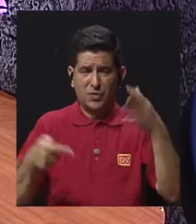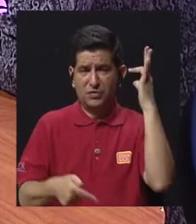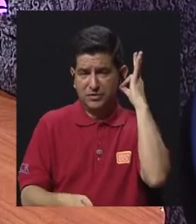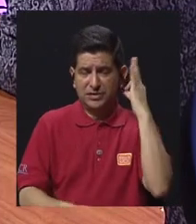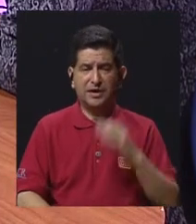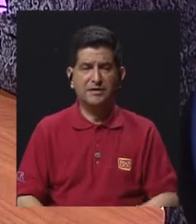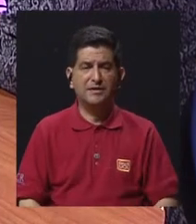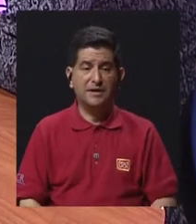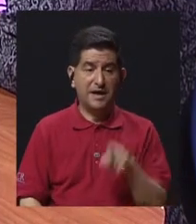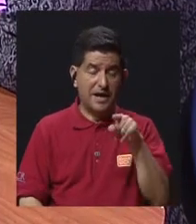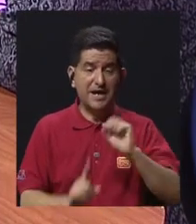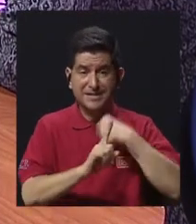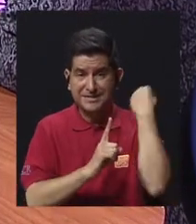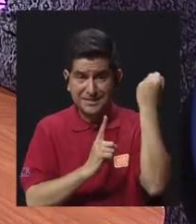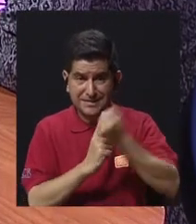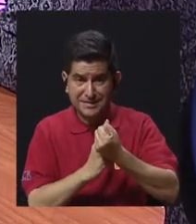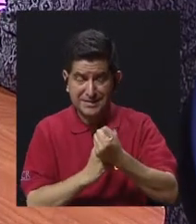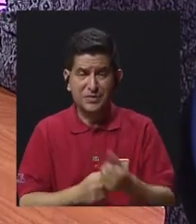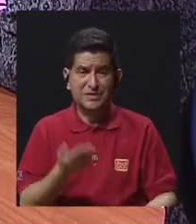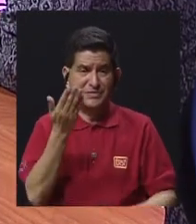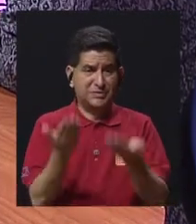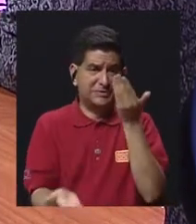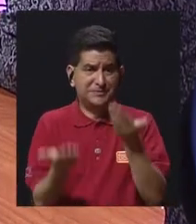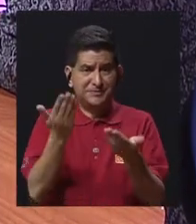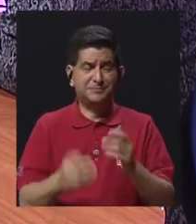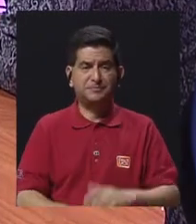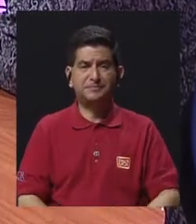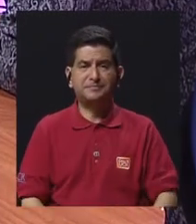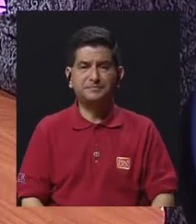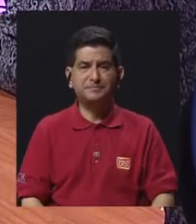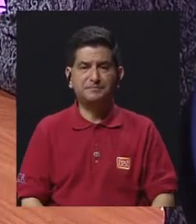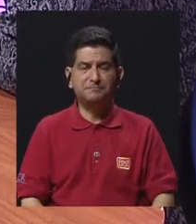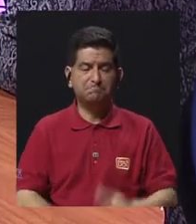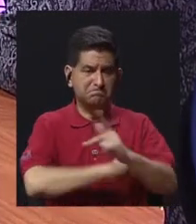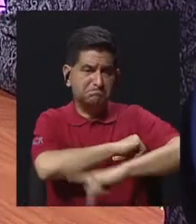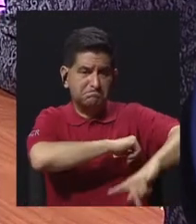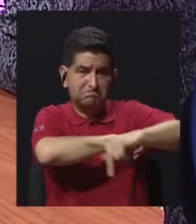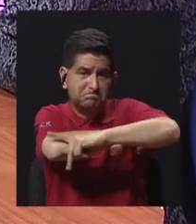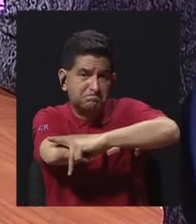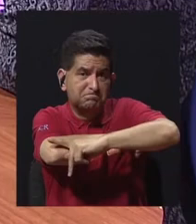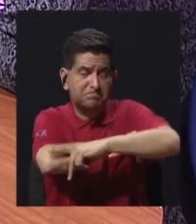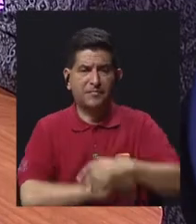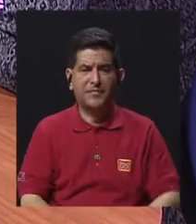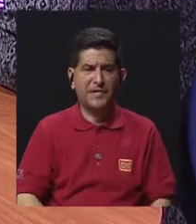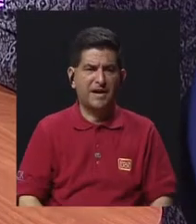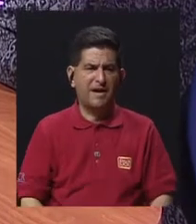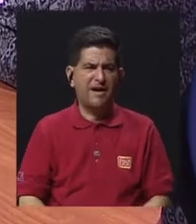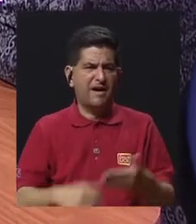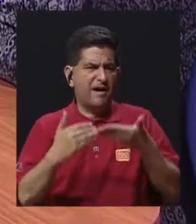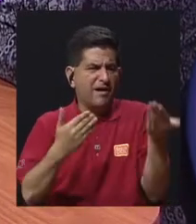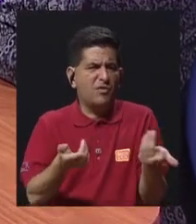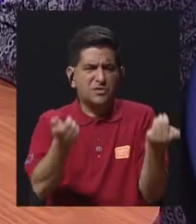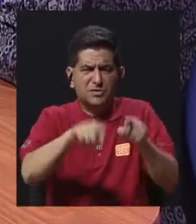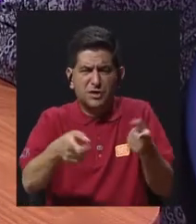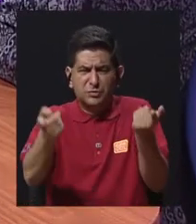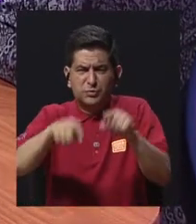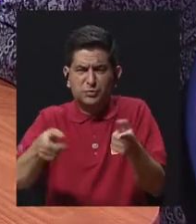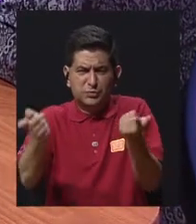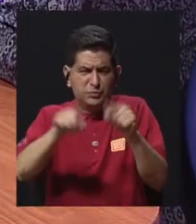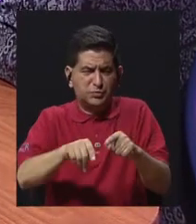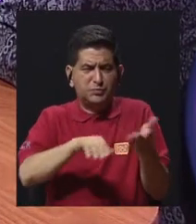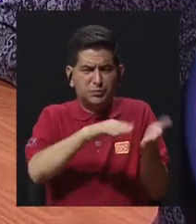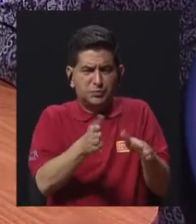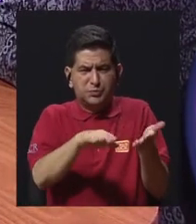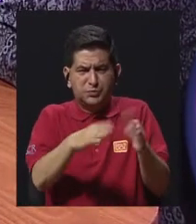es algo pues que de repente en los países cuando se dan tantas cosas así de